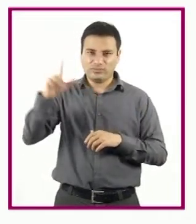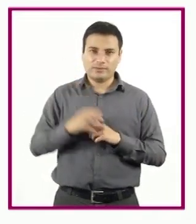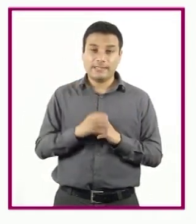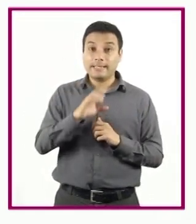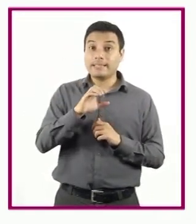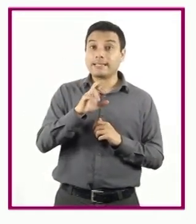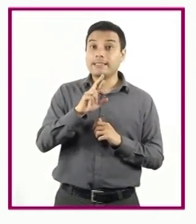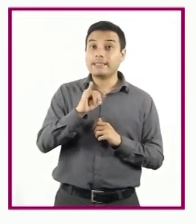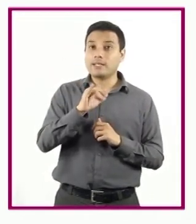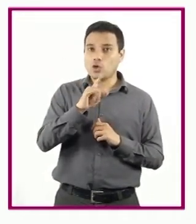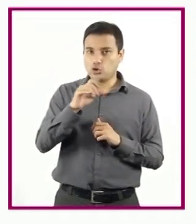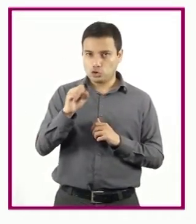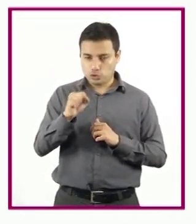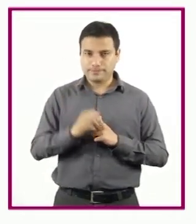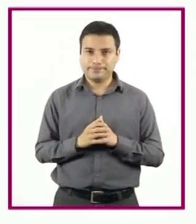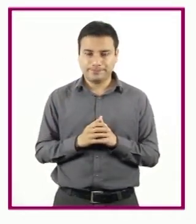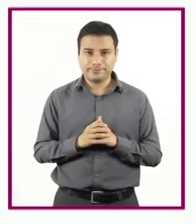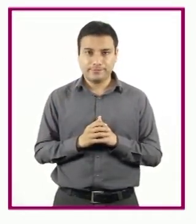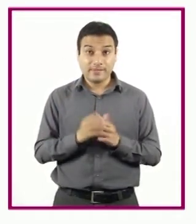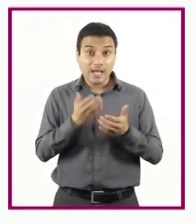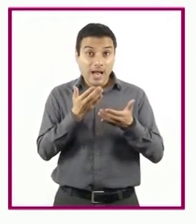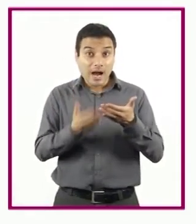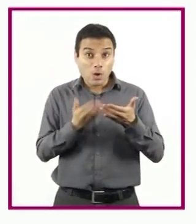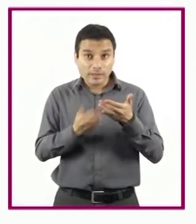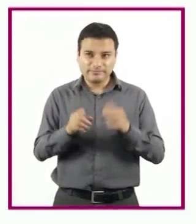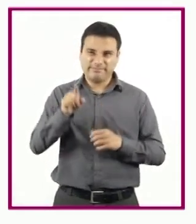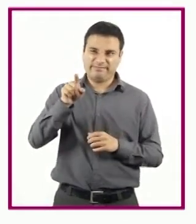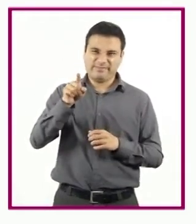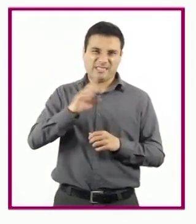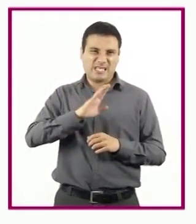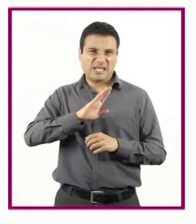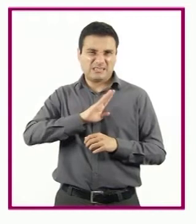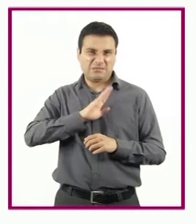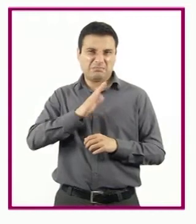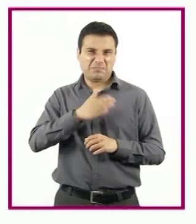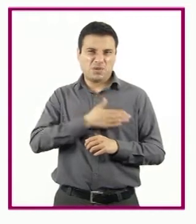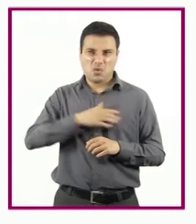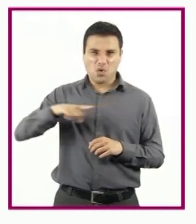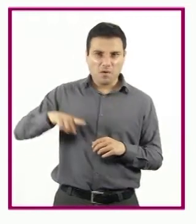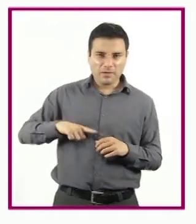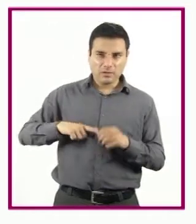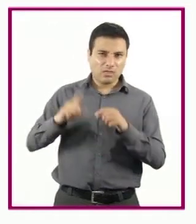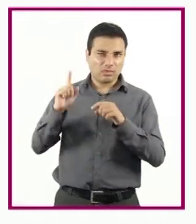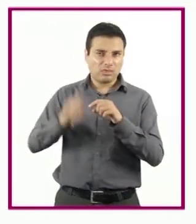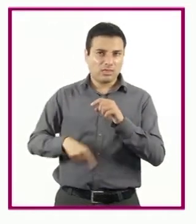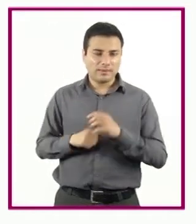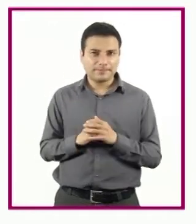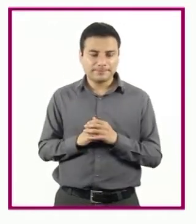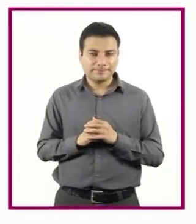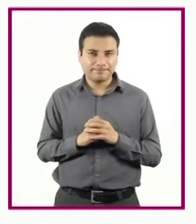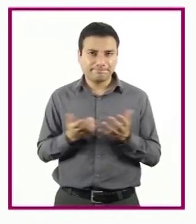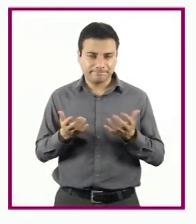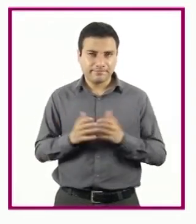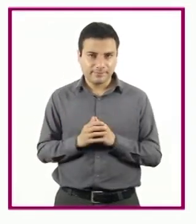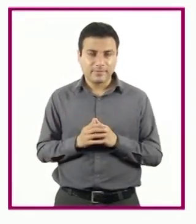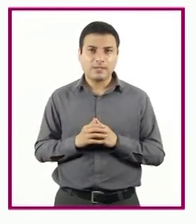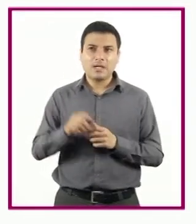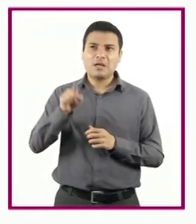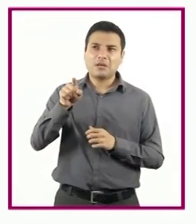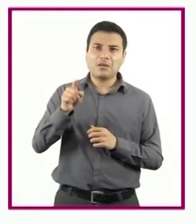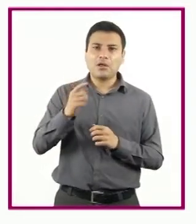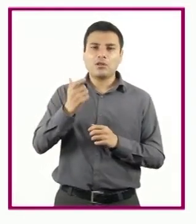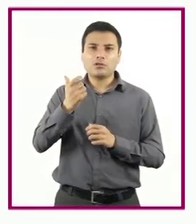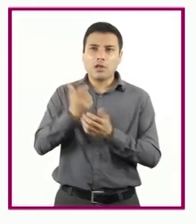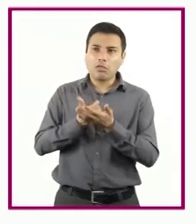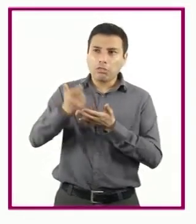criollos. Se quitará el gobierno a todos los gachupines que han perdido el reino. Se quitarán todas las pensiones y